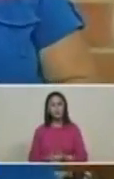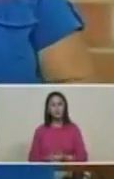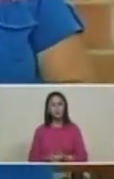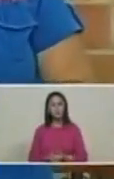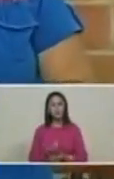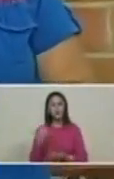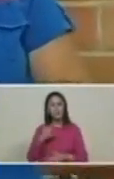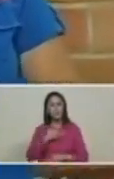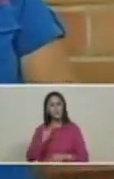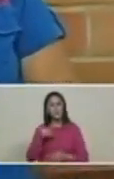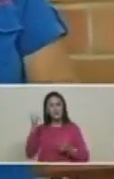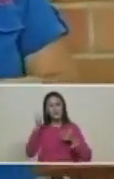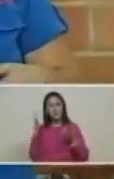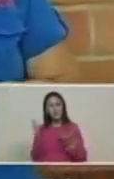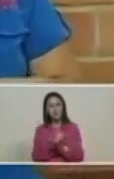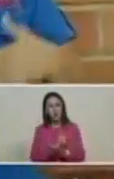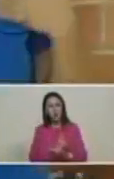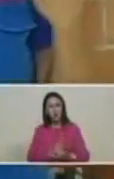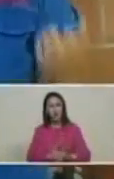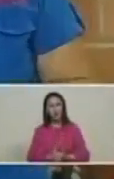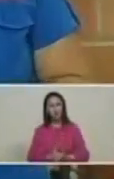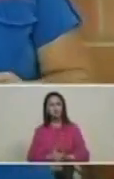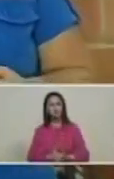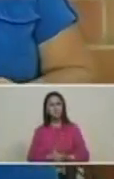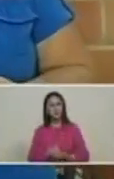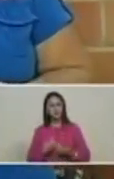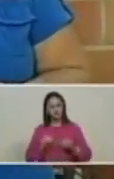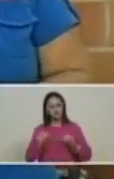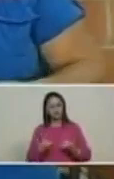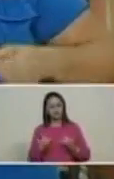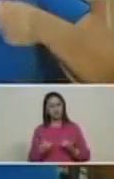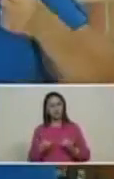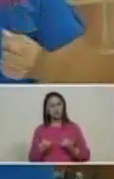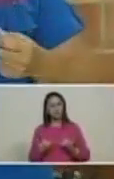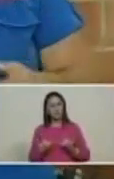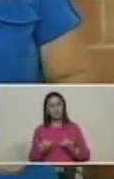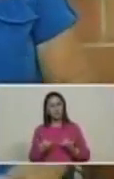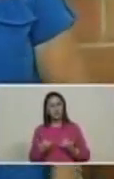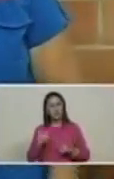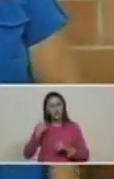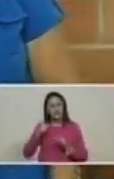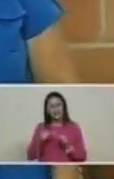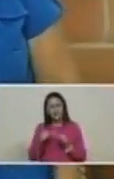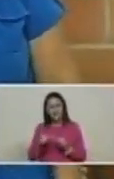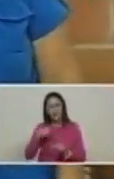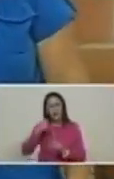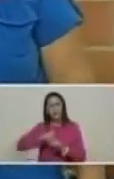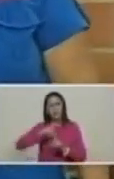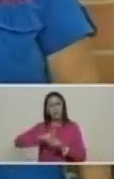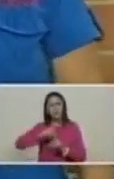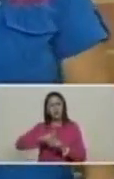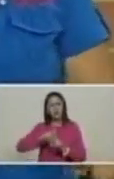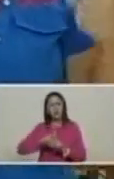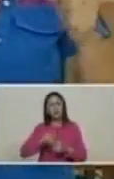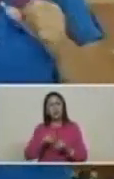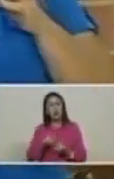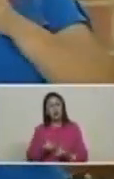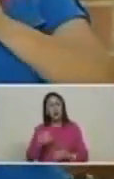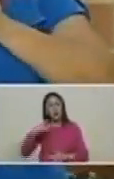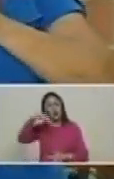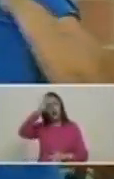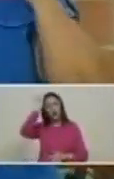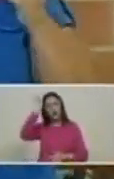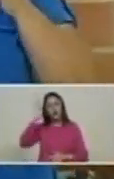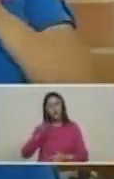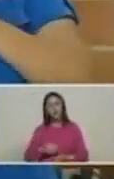nuestro presidente Chávez, usted dijo, aquí estoy, y siguió luchando, y ahí estaba Robert, porque Robert en el